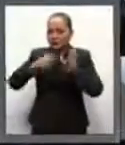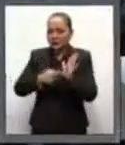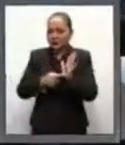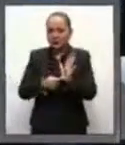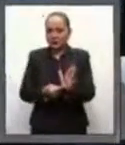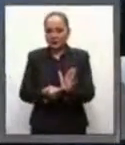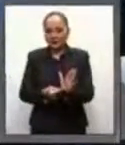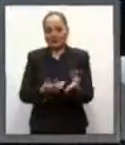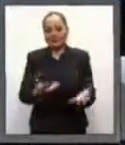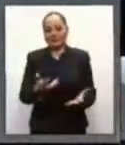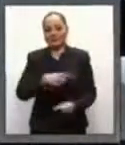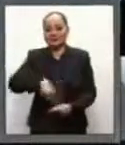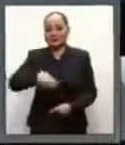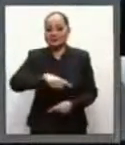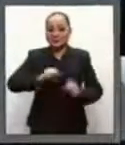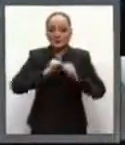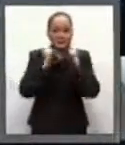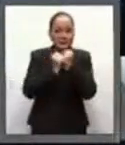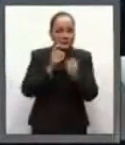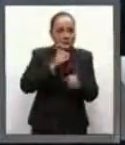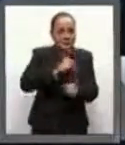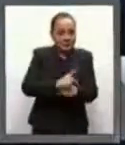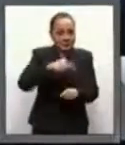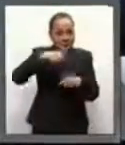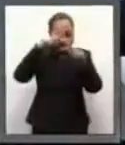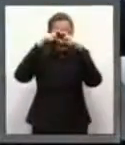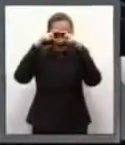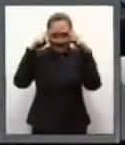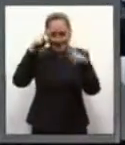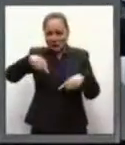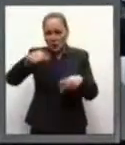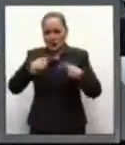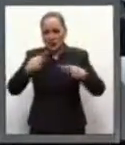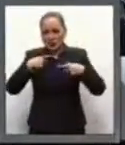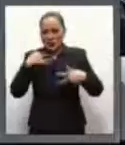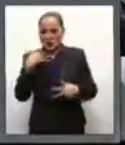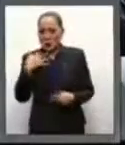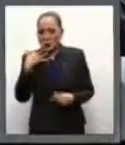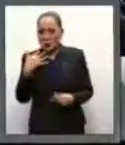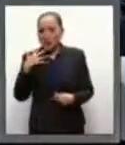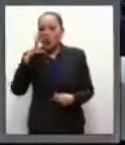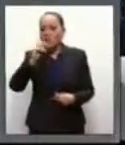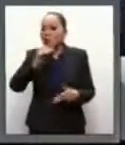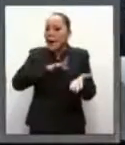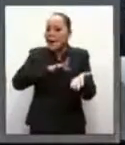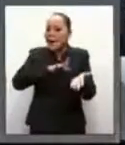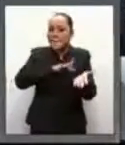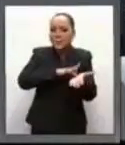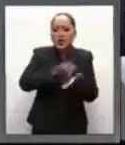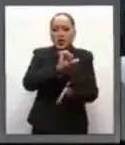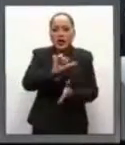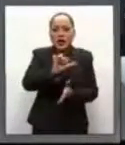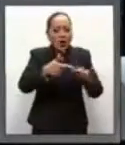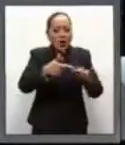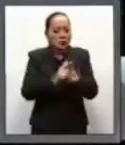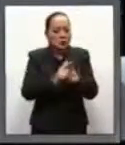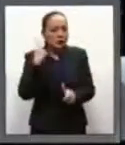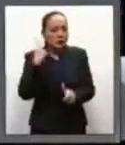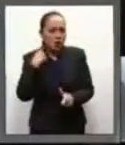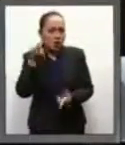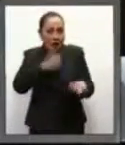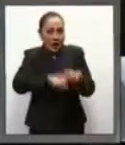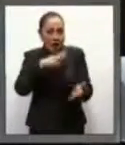sociedad está harta de los corruptos, la invito a no apoyar a los partidos que han mostrado